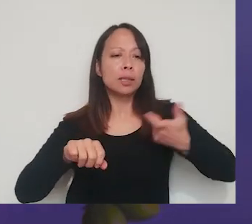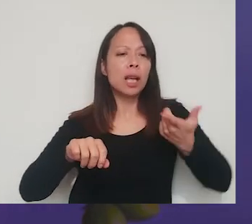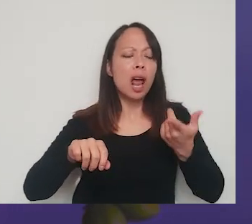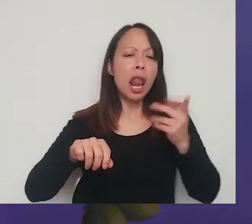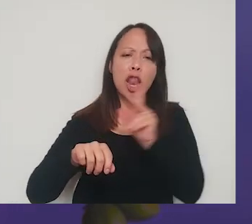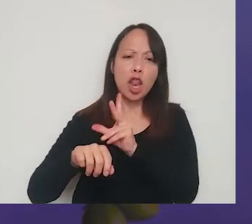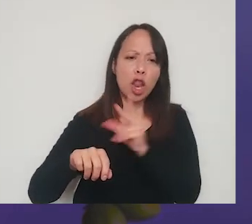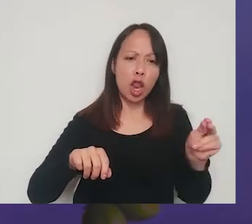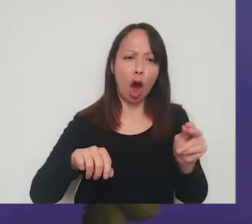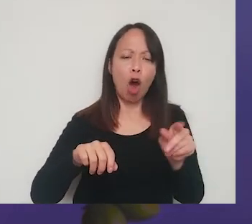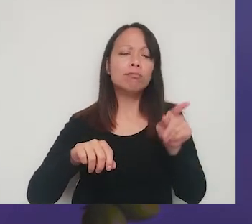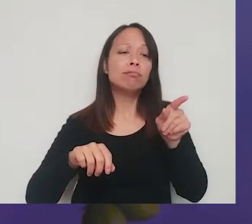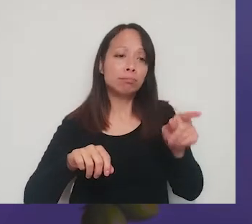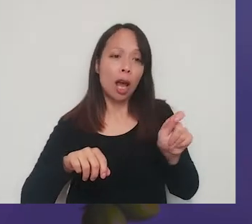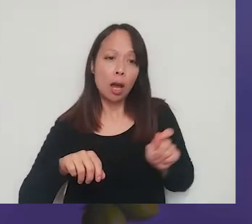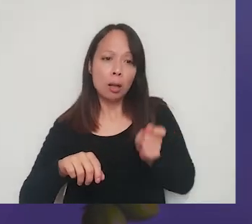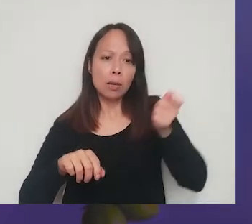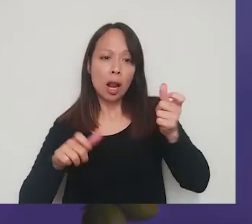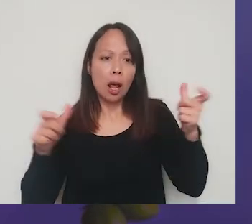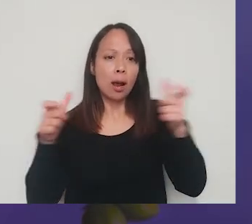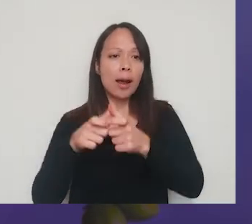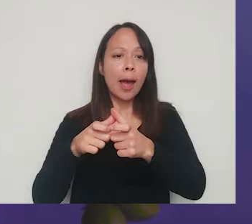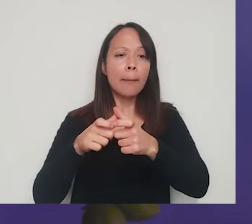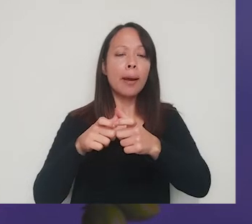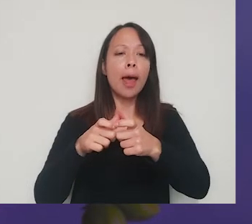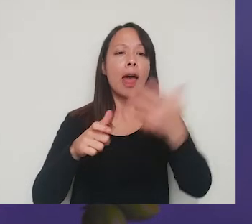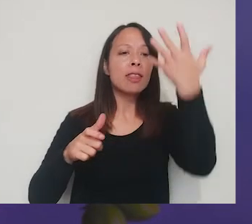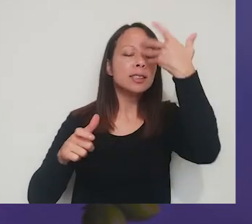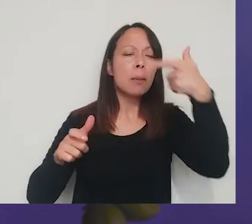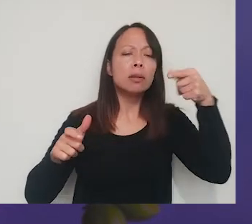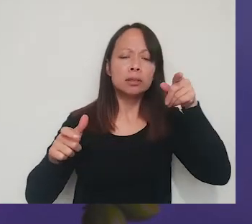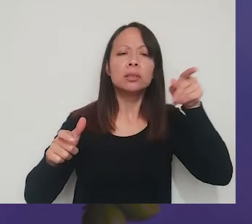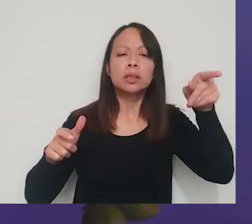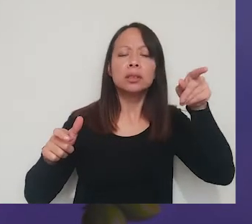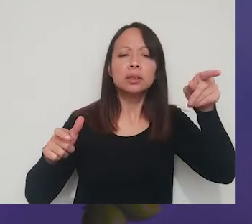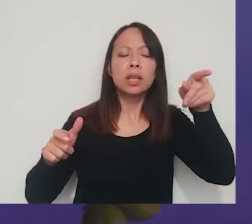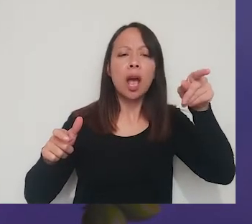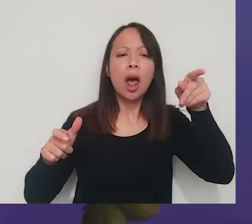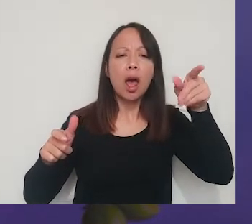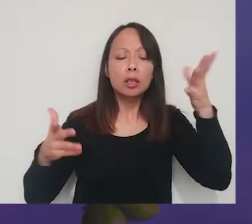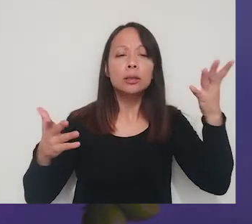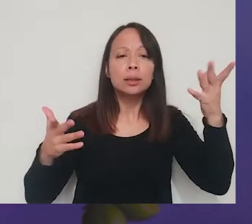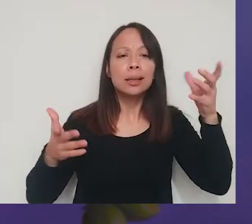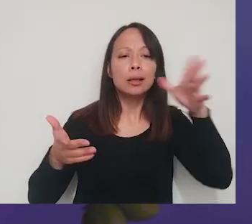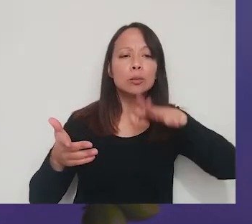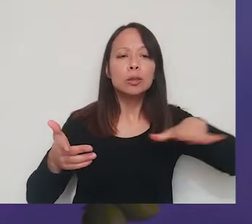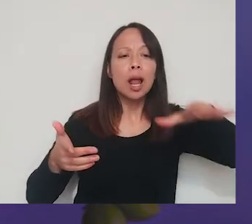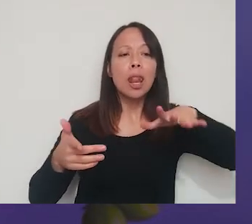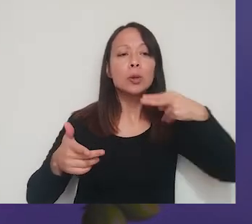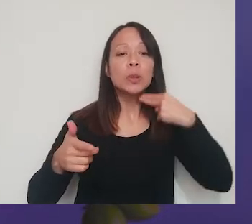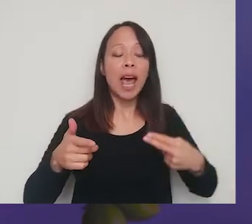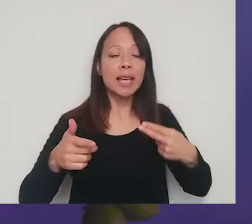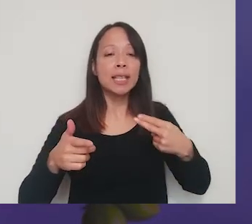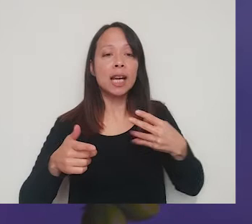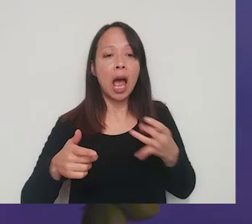medicina prepaga se lo deniega. Terminan llegando a la Cámara de Apelaciones de San Martín y ellos requerían esta técnica porque habían tenido